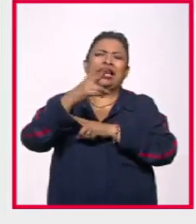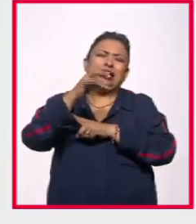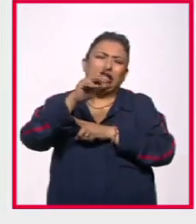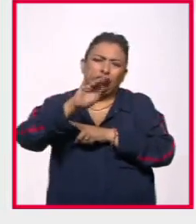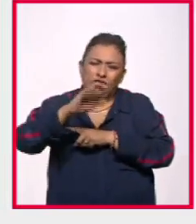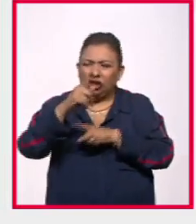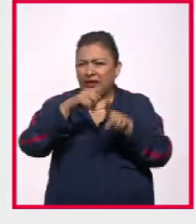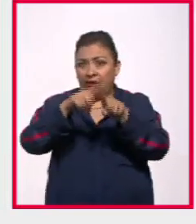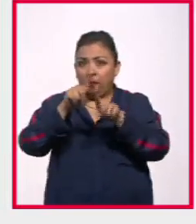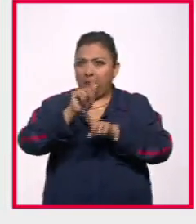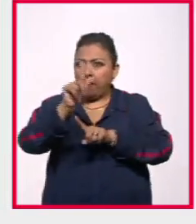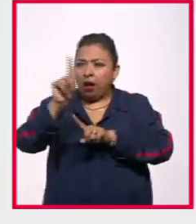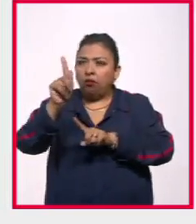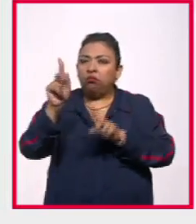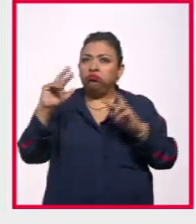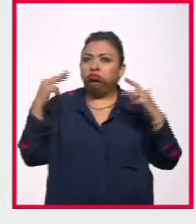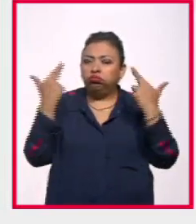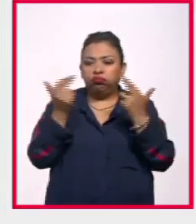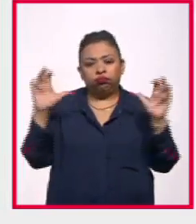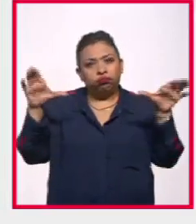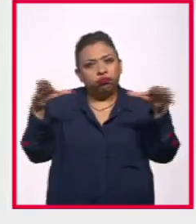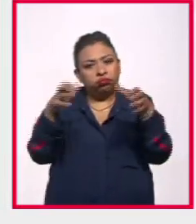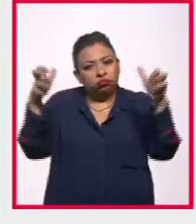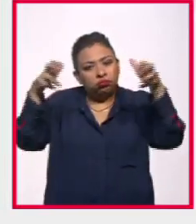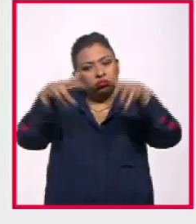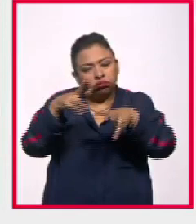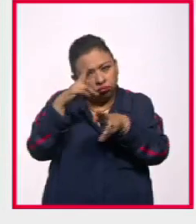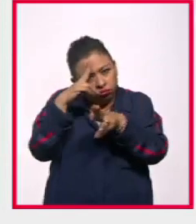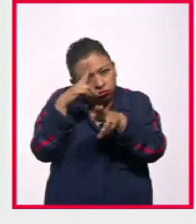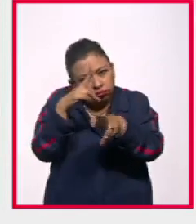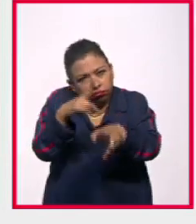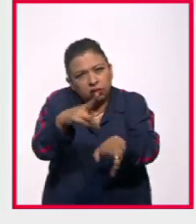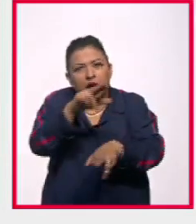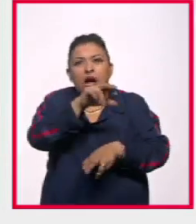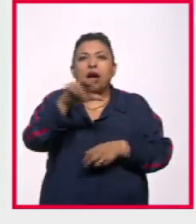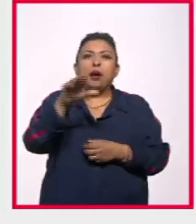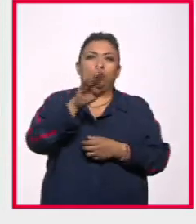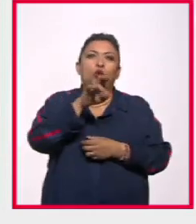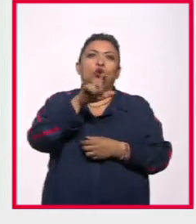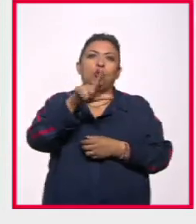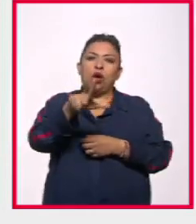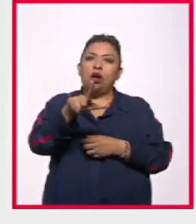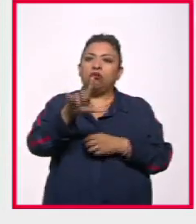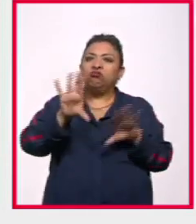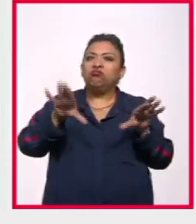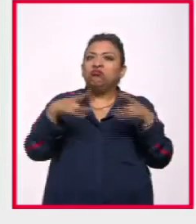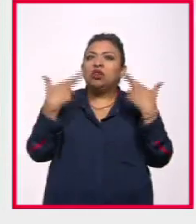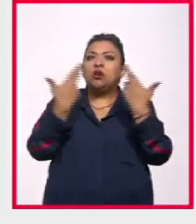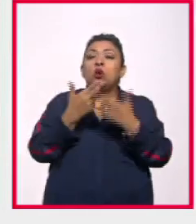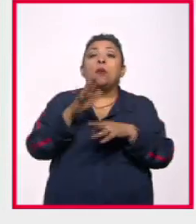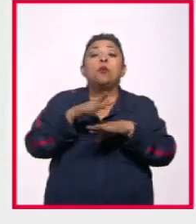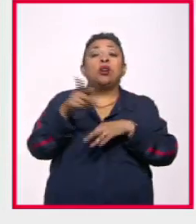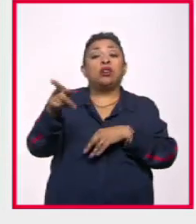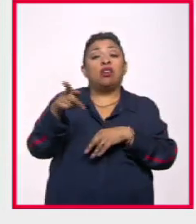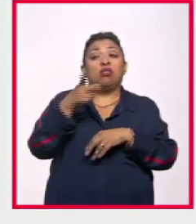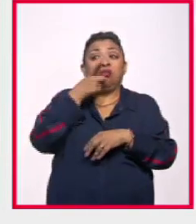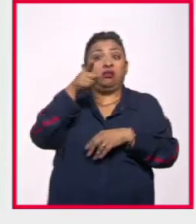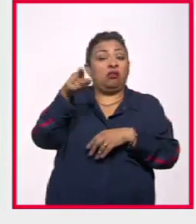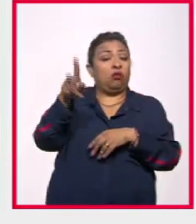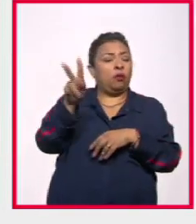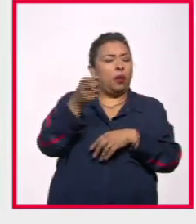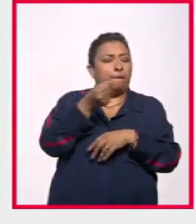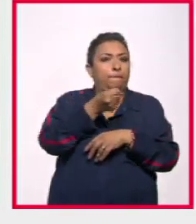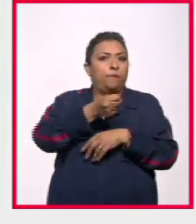¿no? Y realmente todos se reúnen en ese gran homenaje que le tributan a Buñuel, porque Buñuel lo consideran un